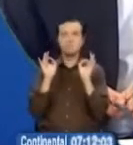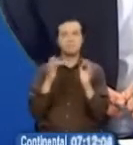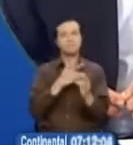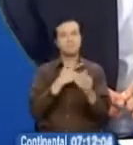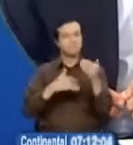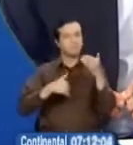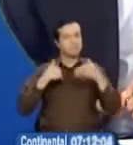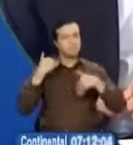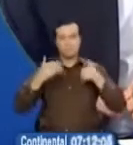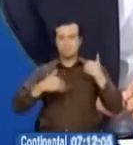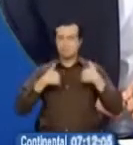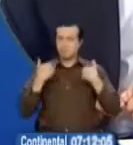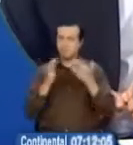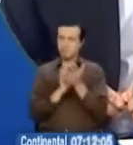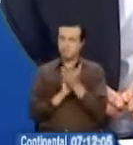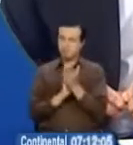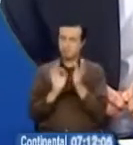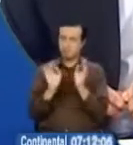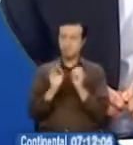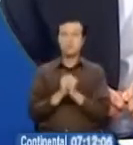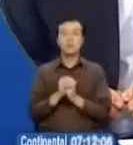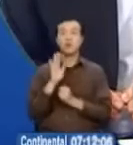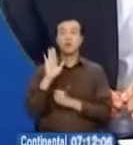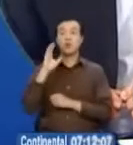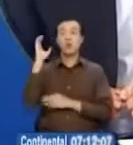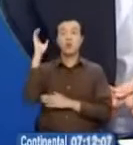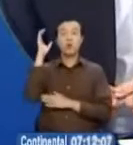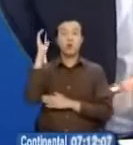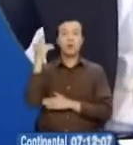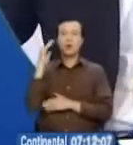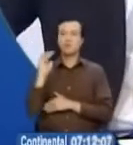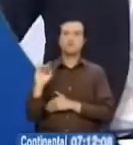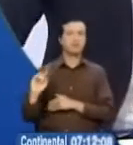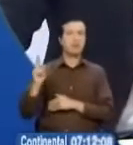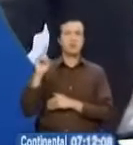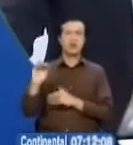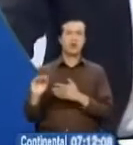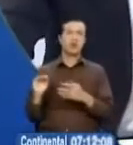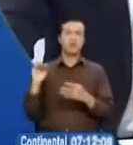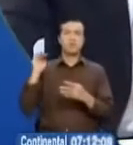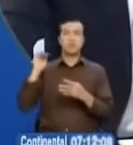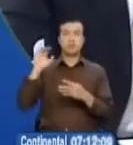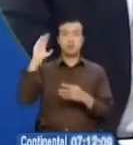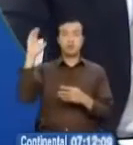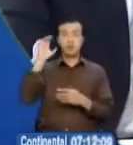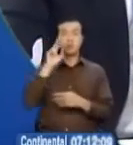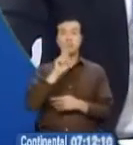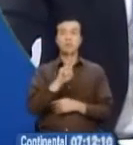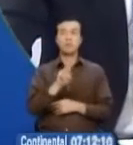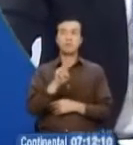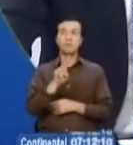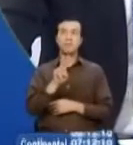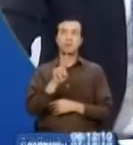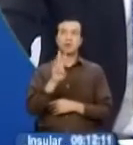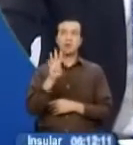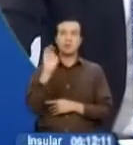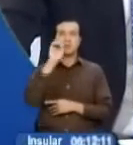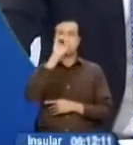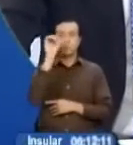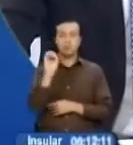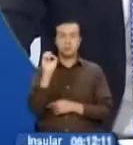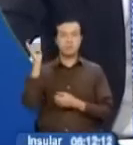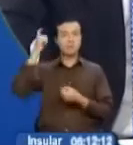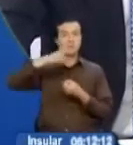regocijo increíble por eso, lidera todas las categorías. Colombia tiene el 24%